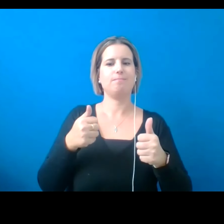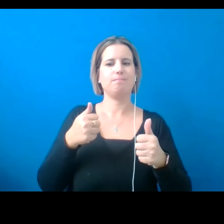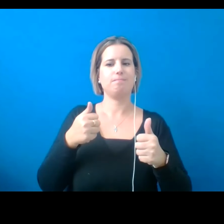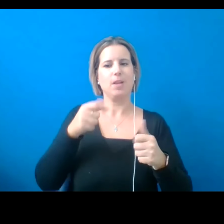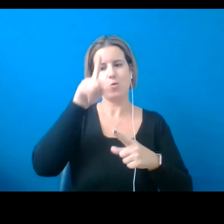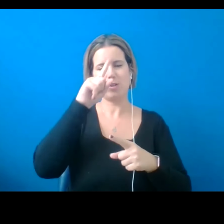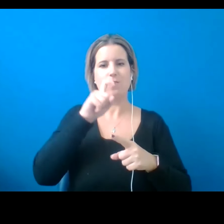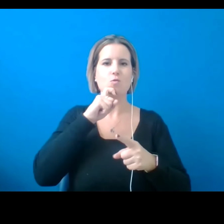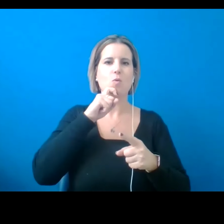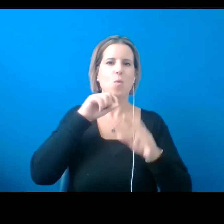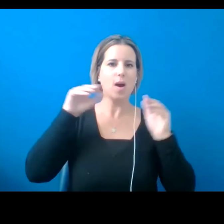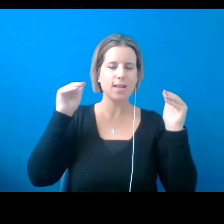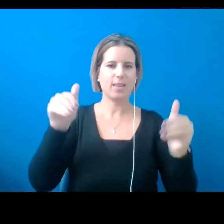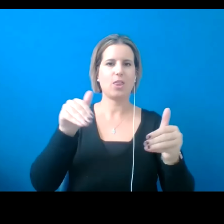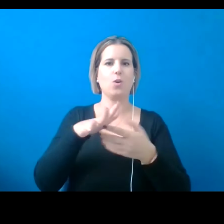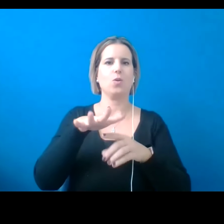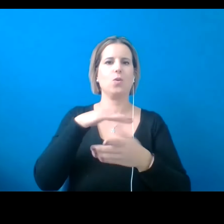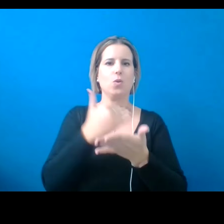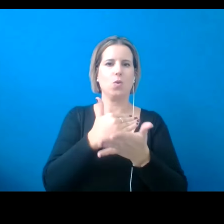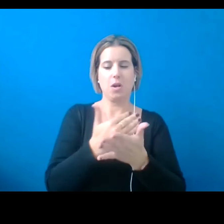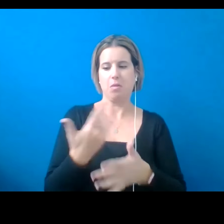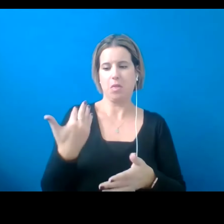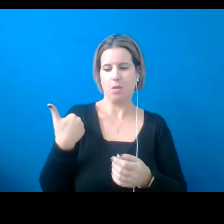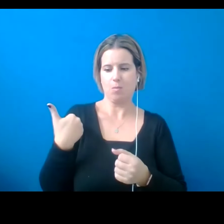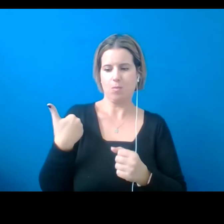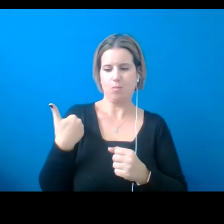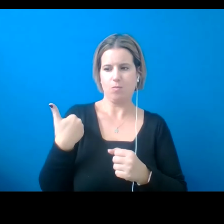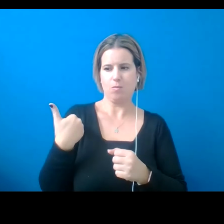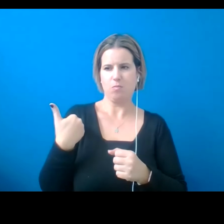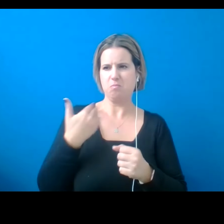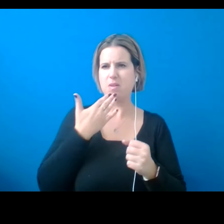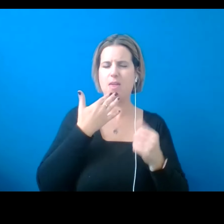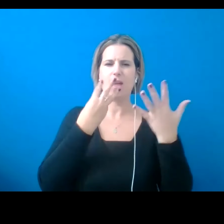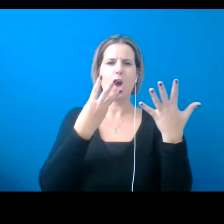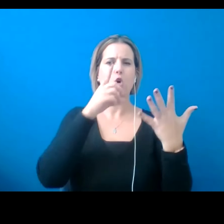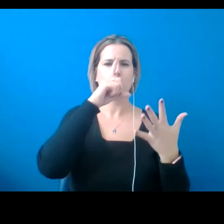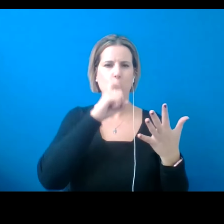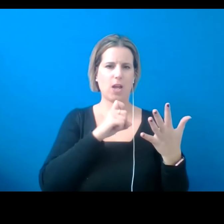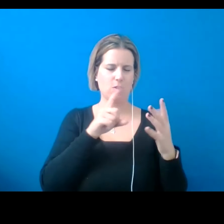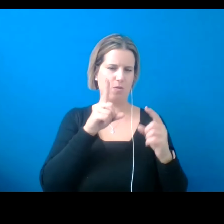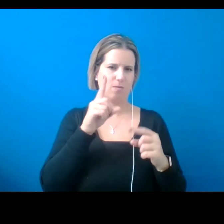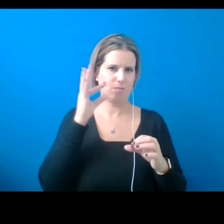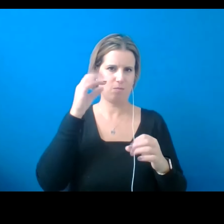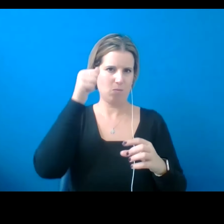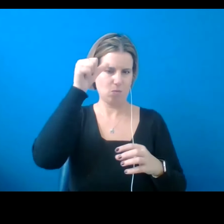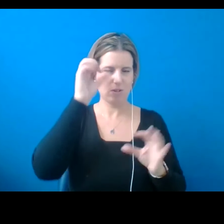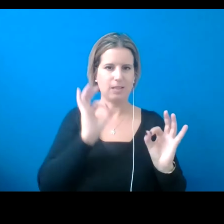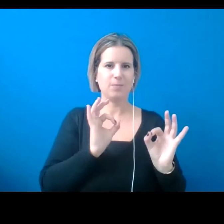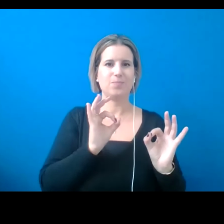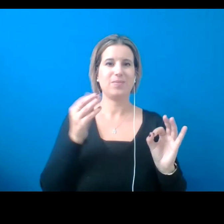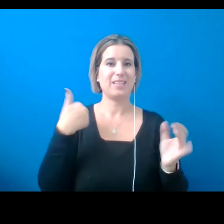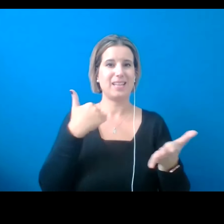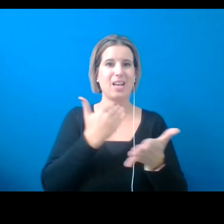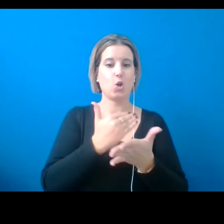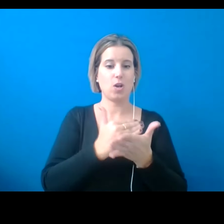mucho vino un chiquillo de 8 años en parte que tenía pues que ya en el colegio el